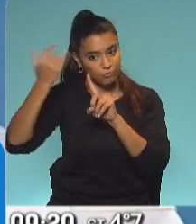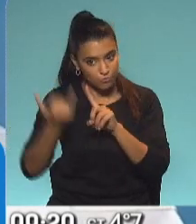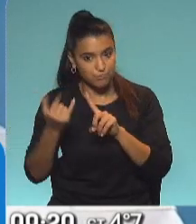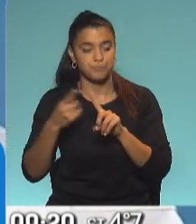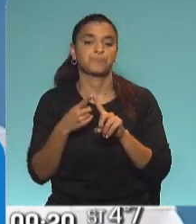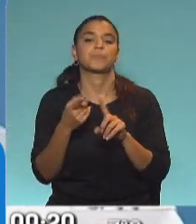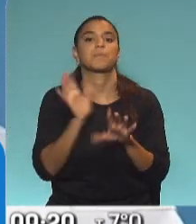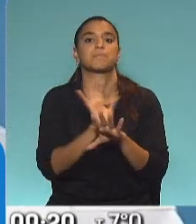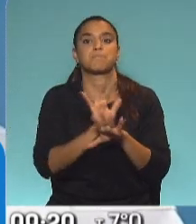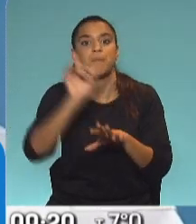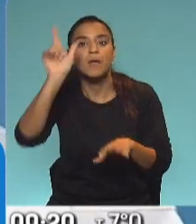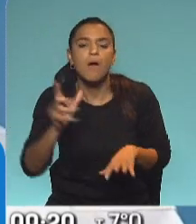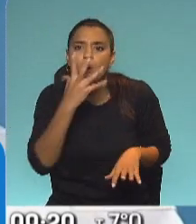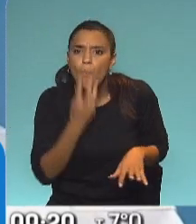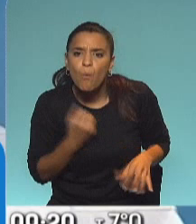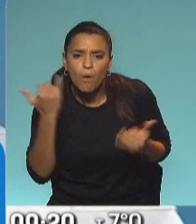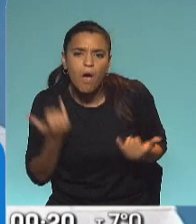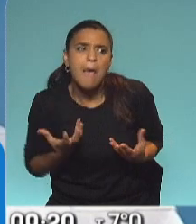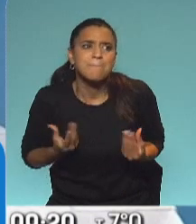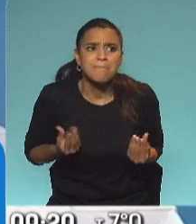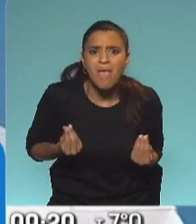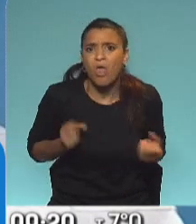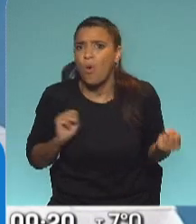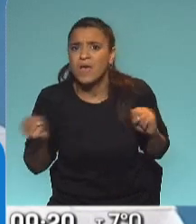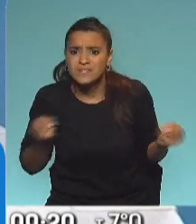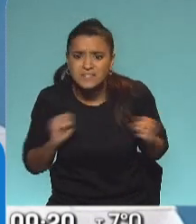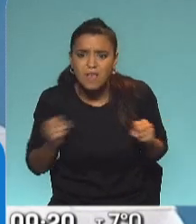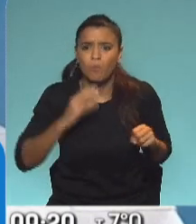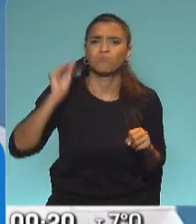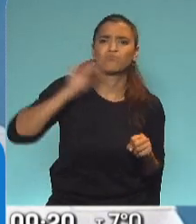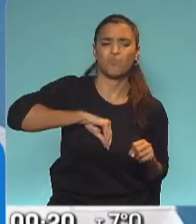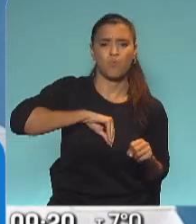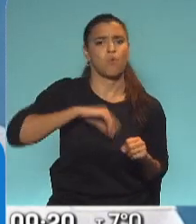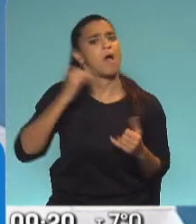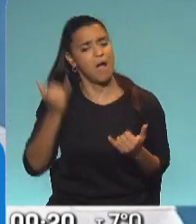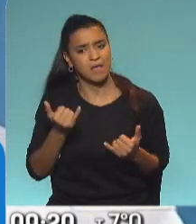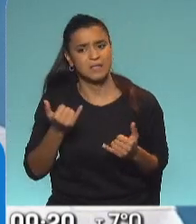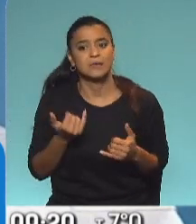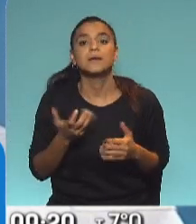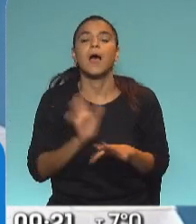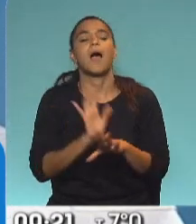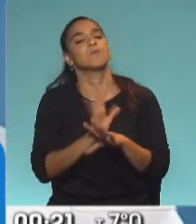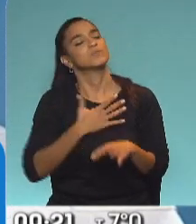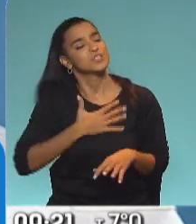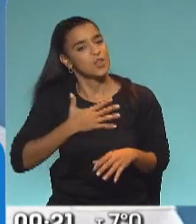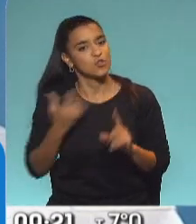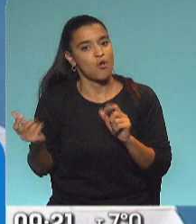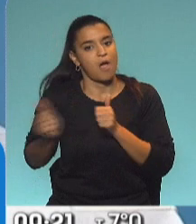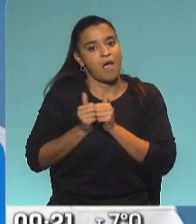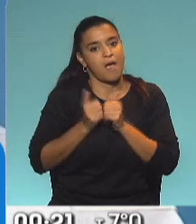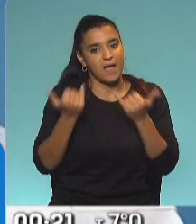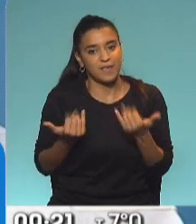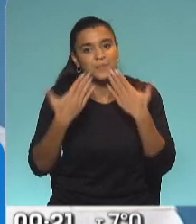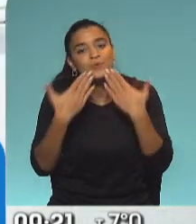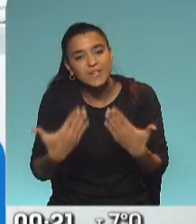conectados. Para aquel que tiene angustia, temor, ansiedad, frustración, se sienta acompañado.